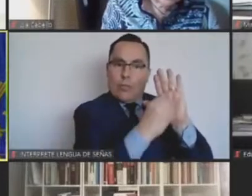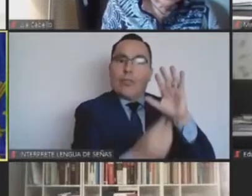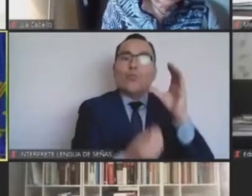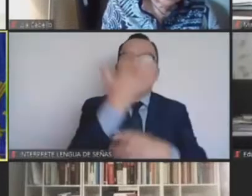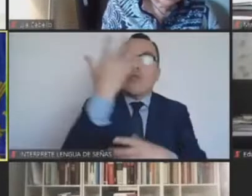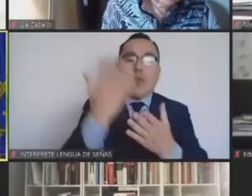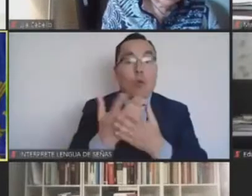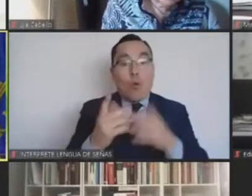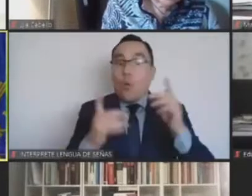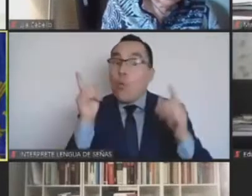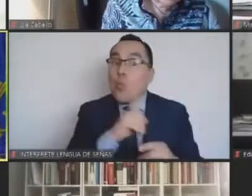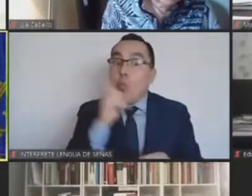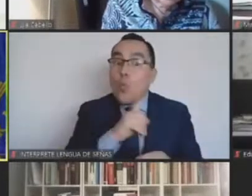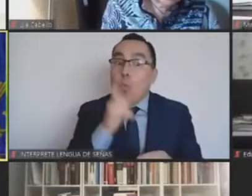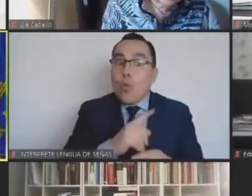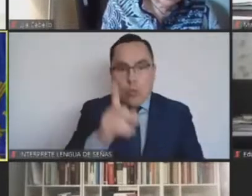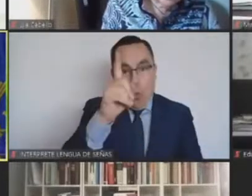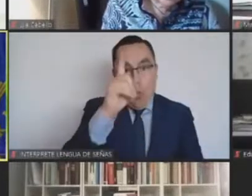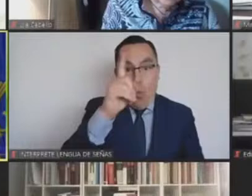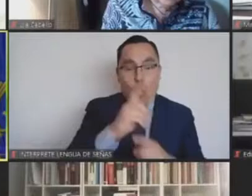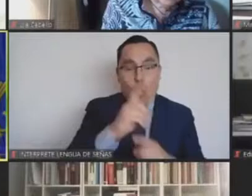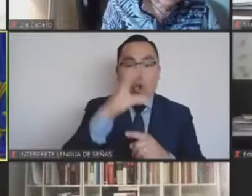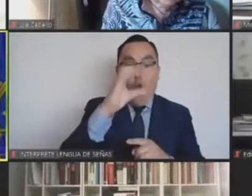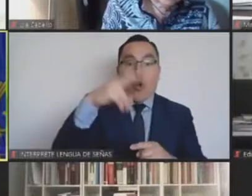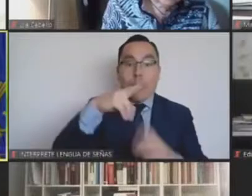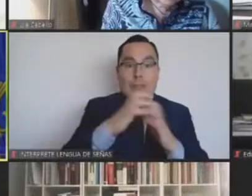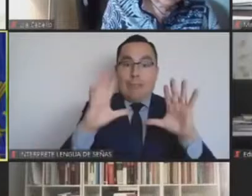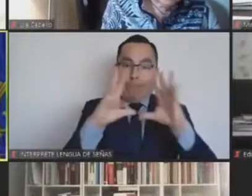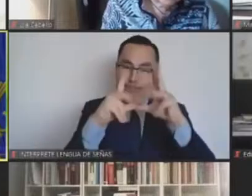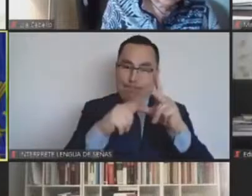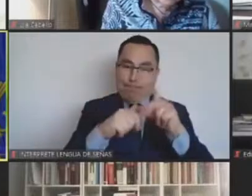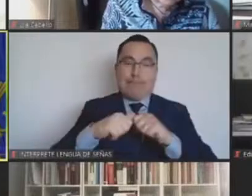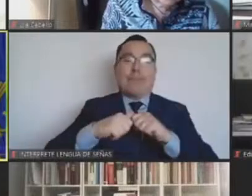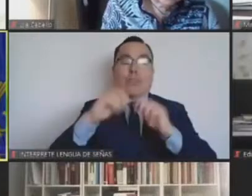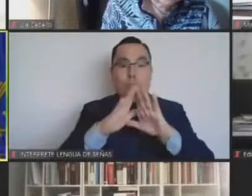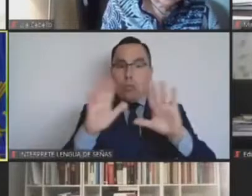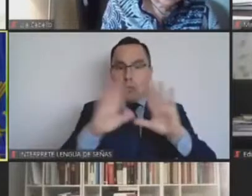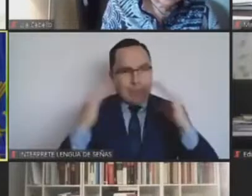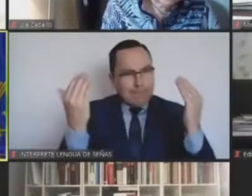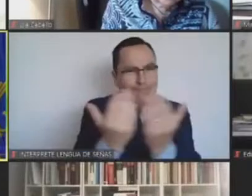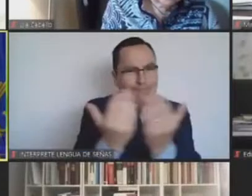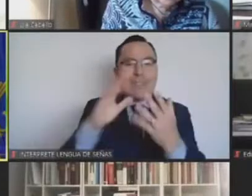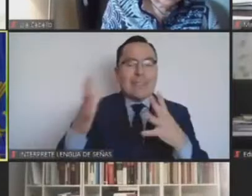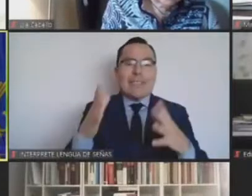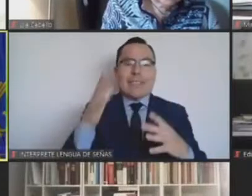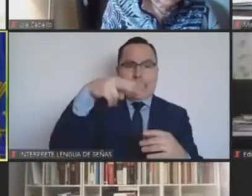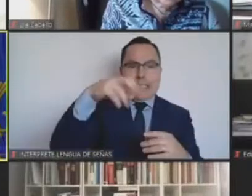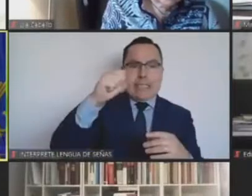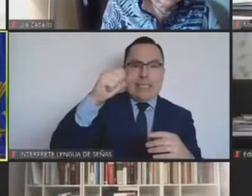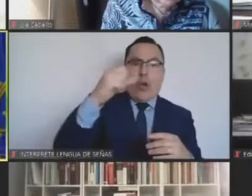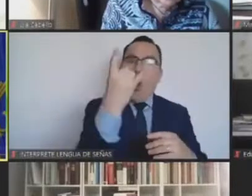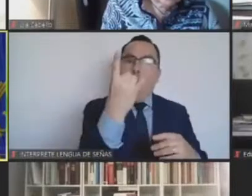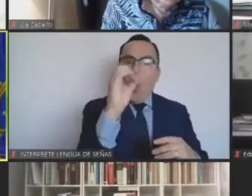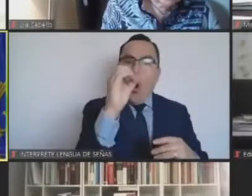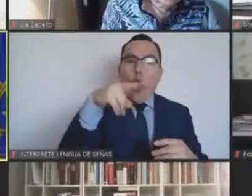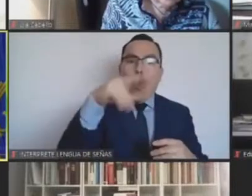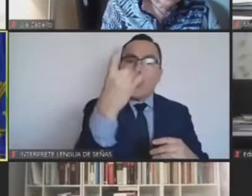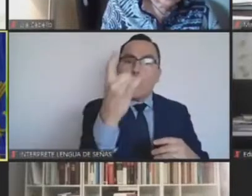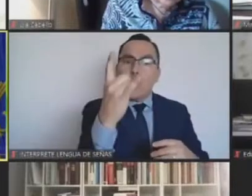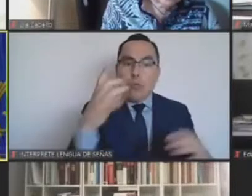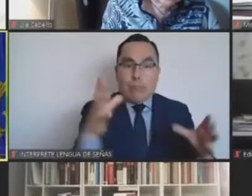nombrar algunos, la Convención de Naciones Unidas contra la Corrupción nos presenta diversos desafíos en materia